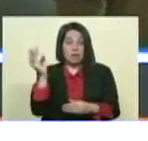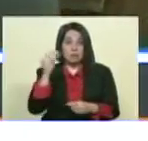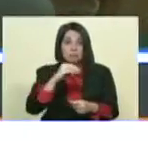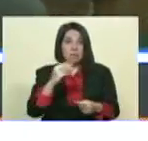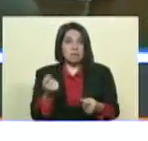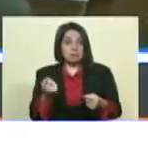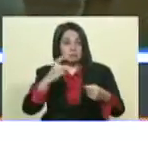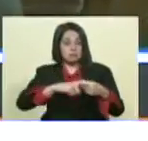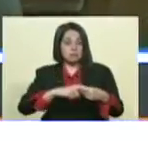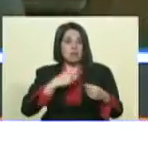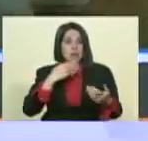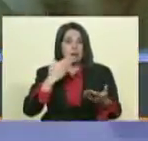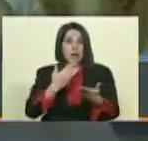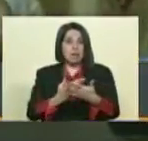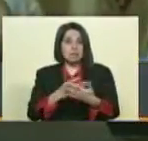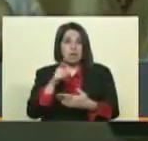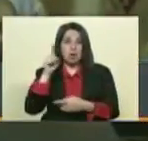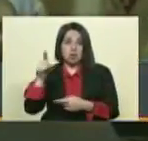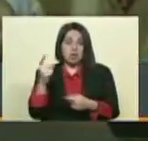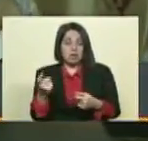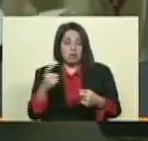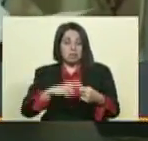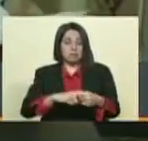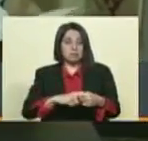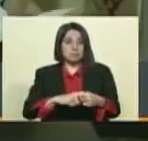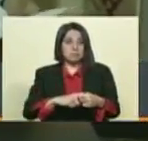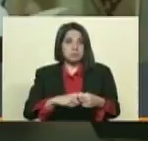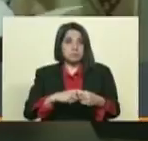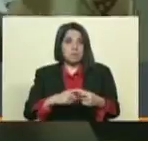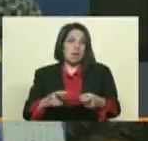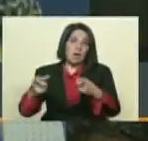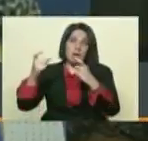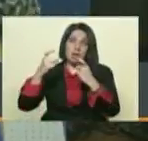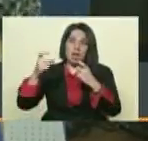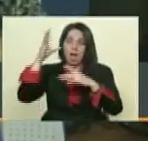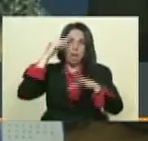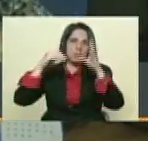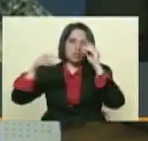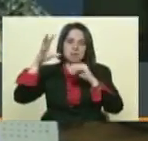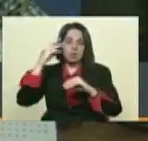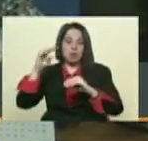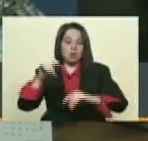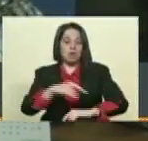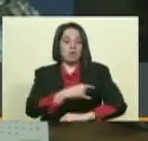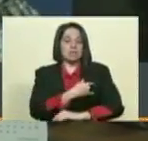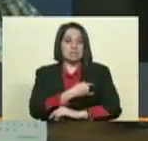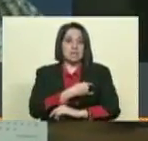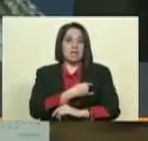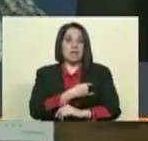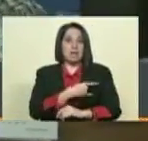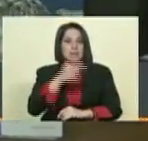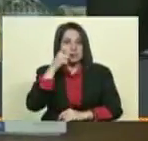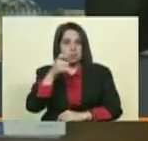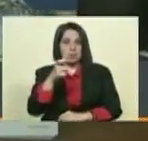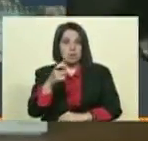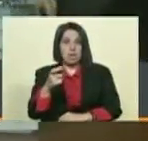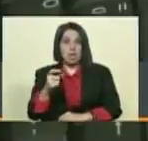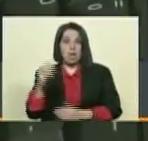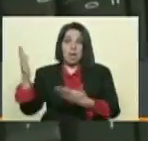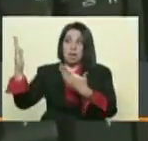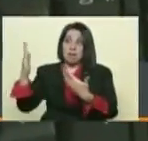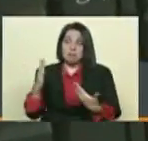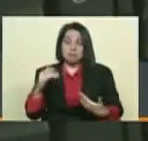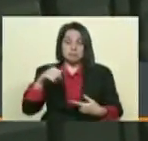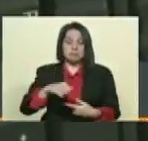estadales, gracias a esos policías que se están formando en la Universidad de la Seguridad y que usted ha dispuesto para fortalecer